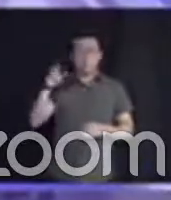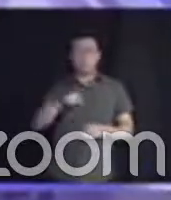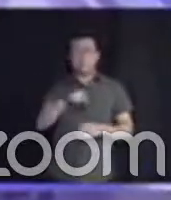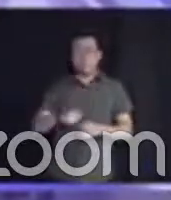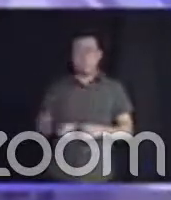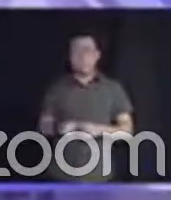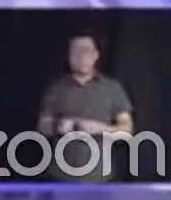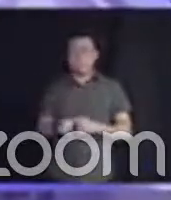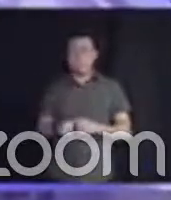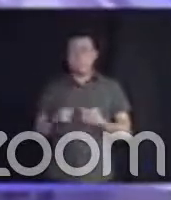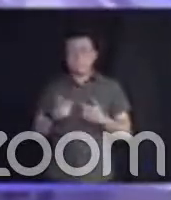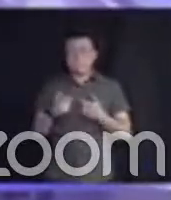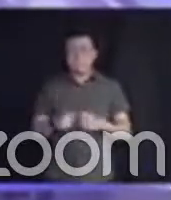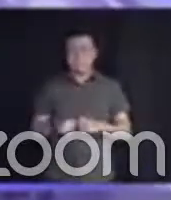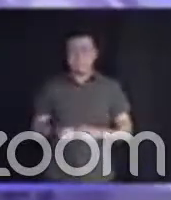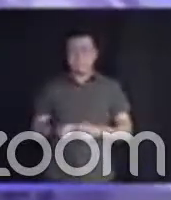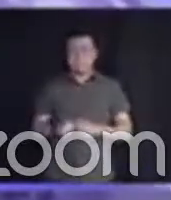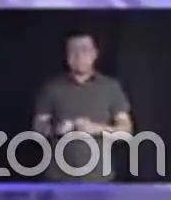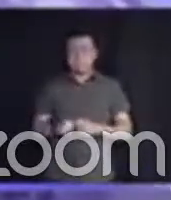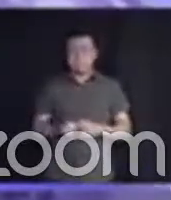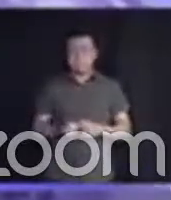la nieve.